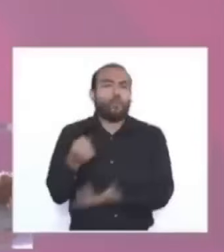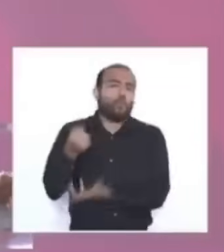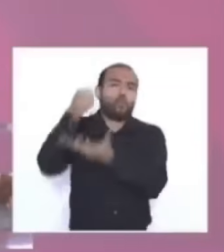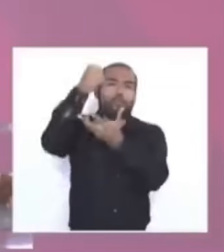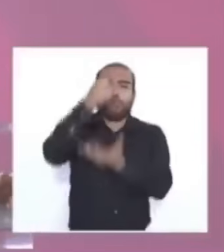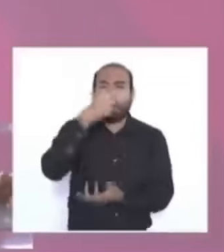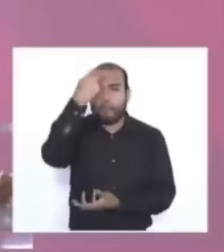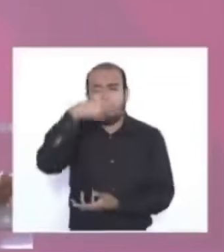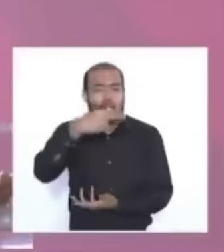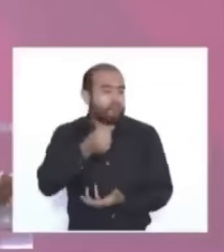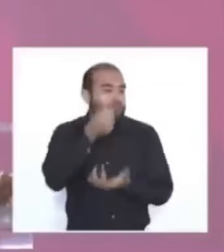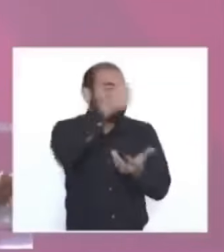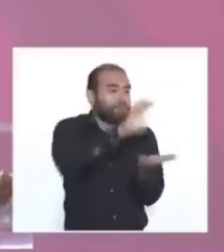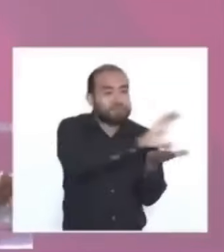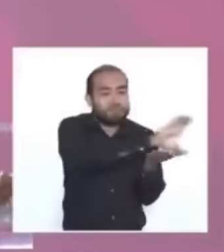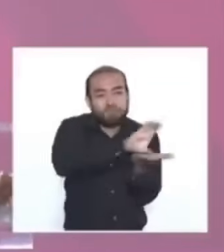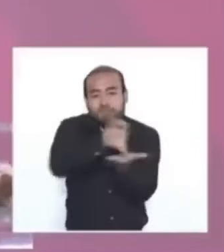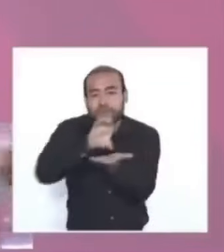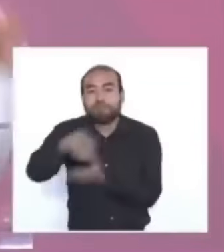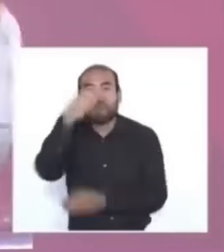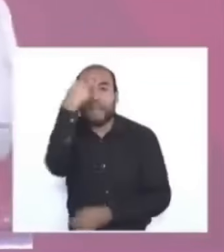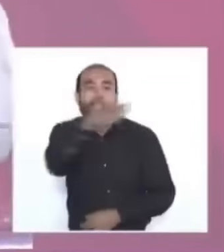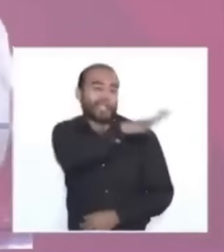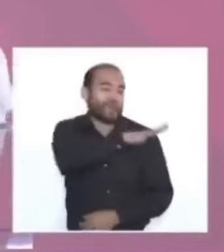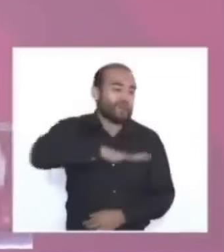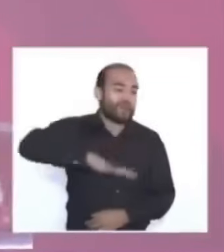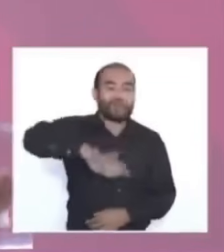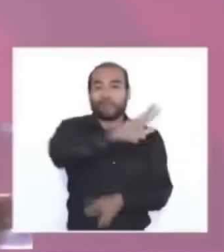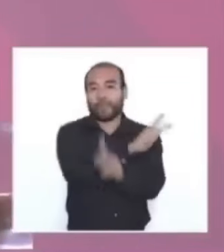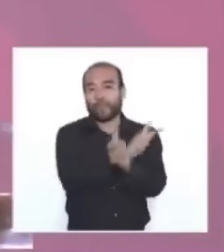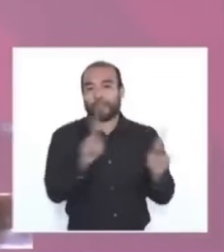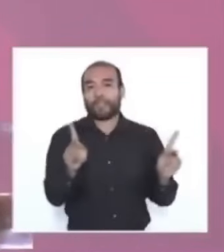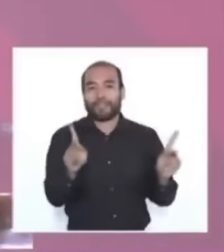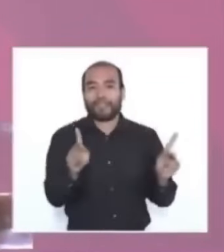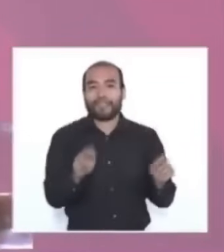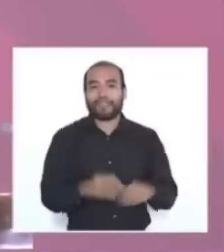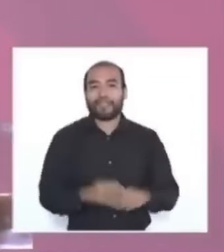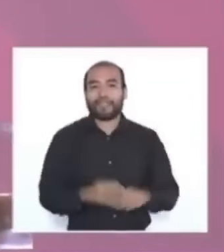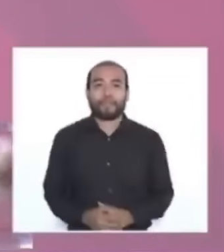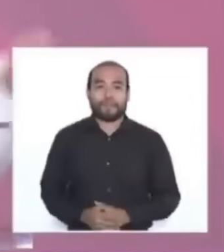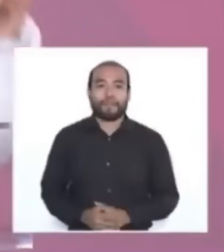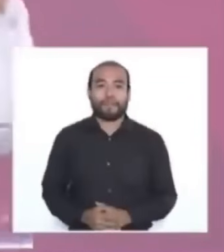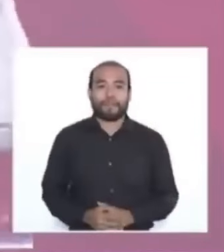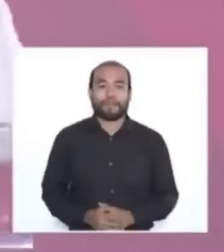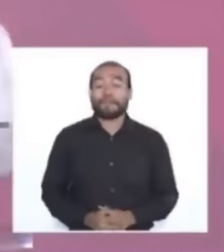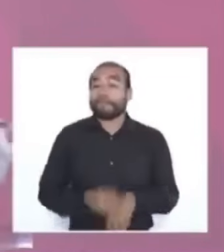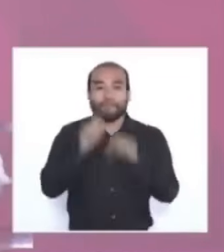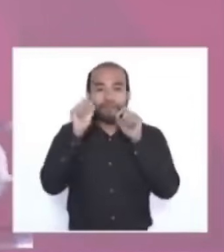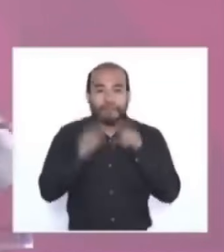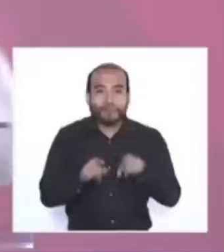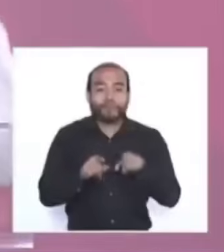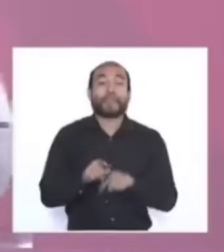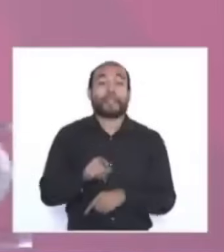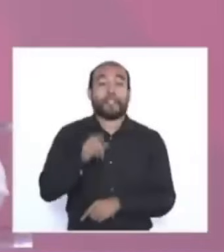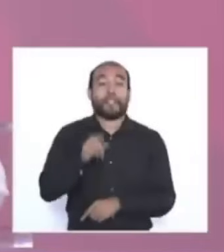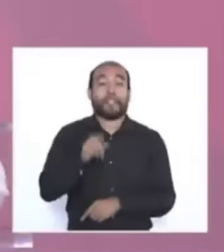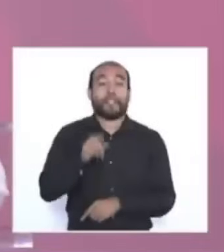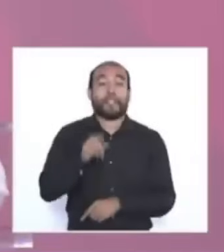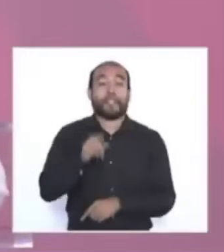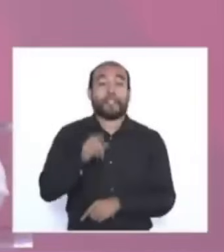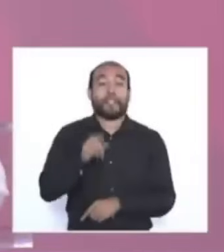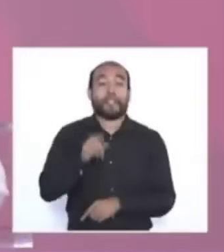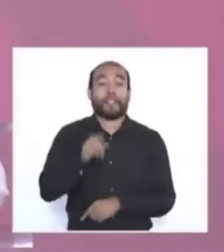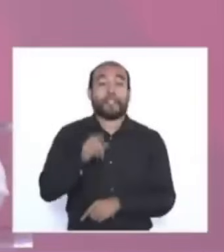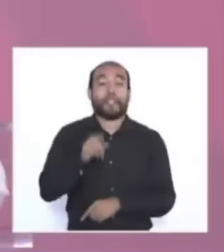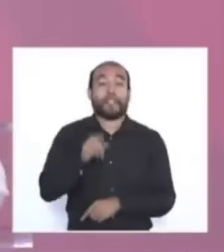alcanzando para el pueblo de México, y con el principio de que con el pueblo todo